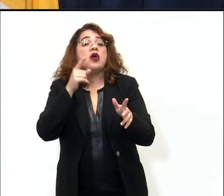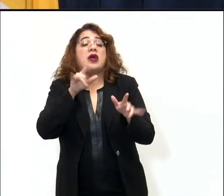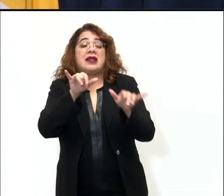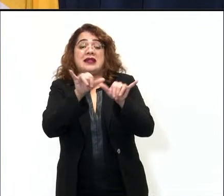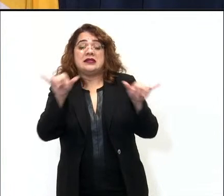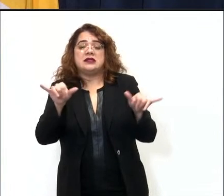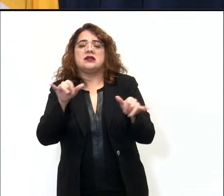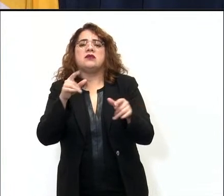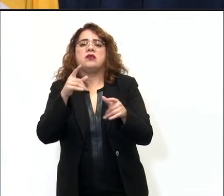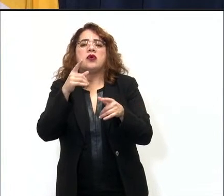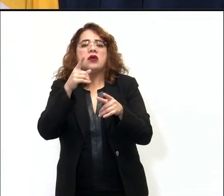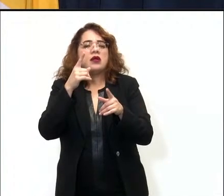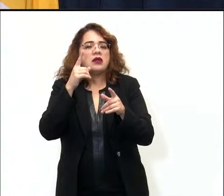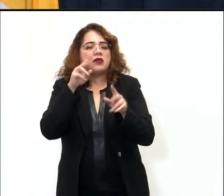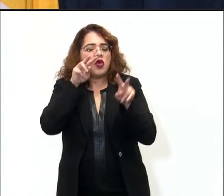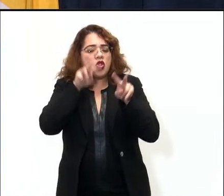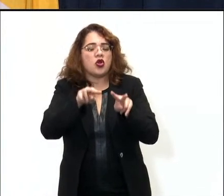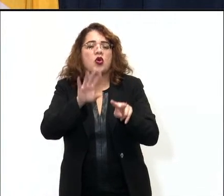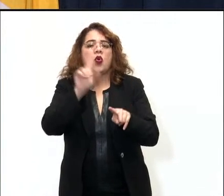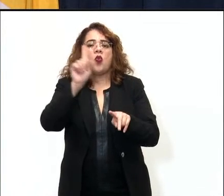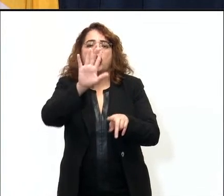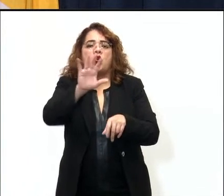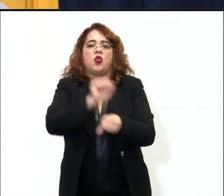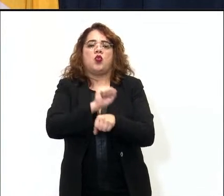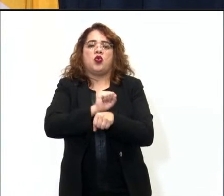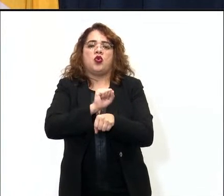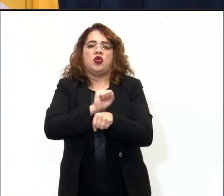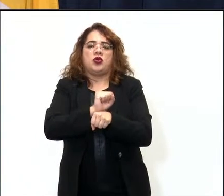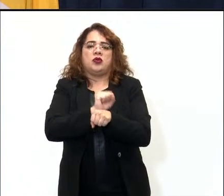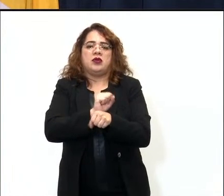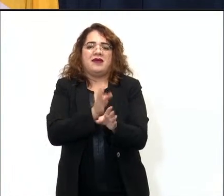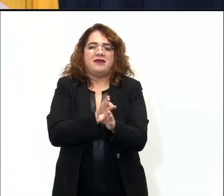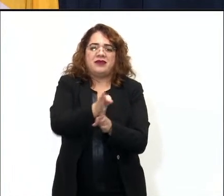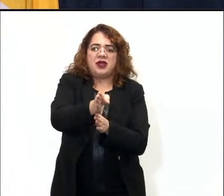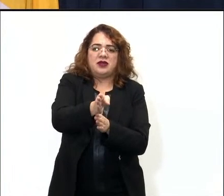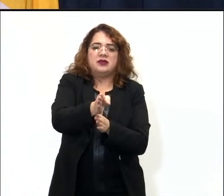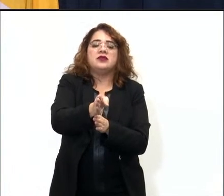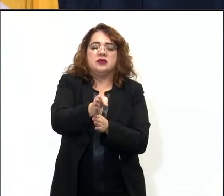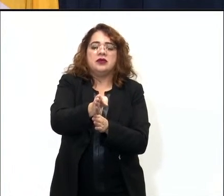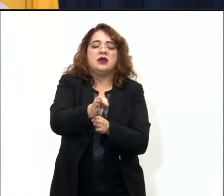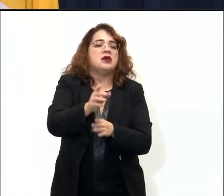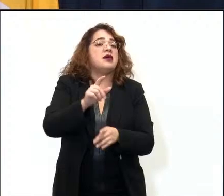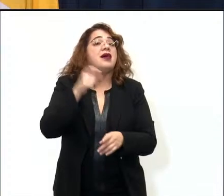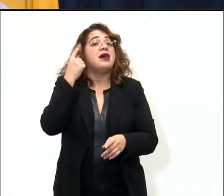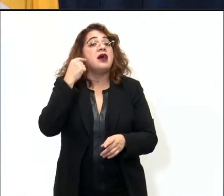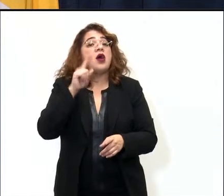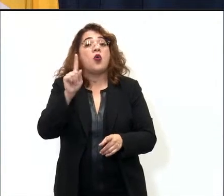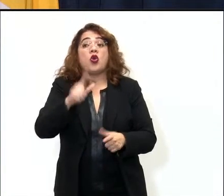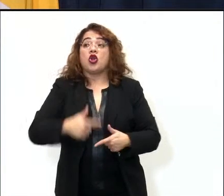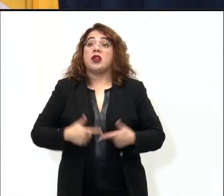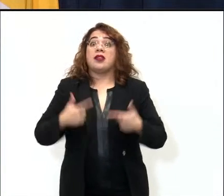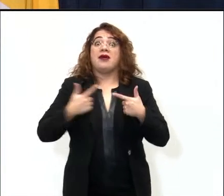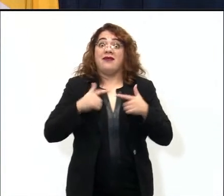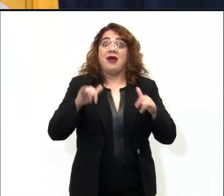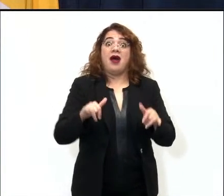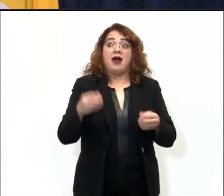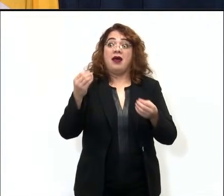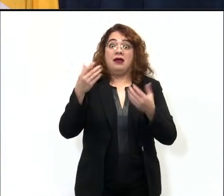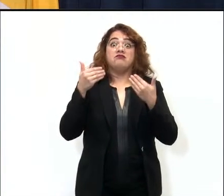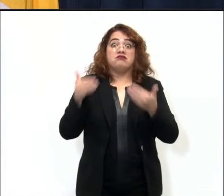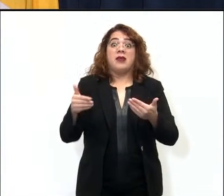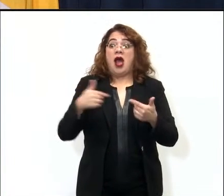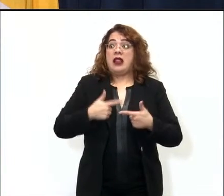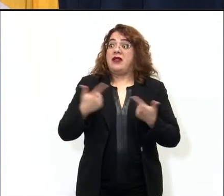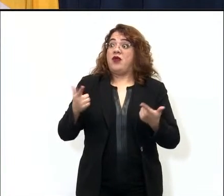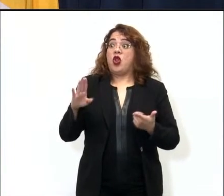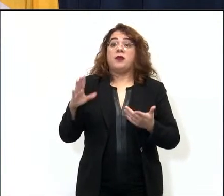que la administración de la vacuna se basa en el lugar donde trabaja y no en el lugar donde vive. Por